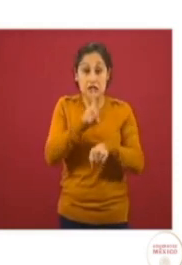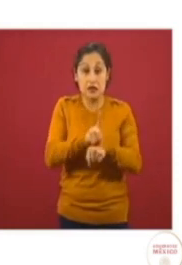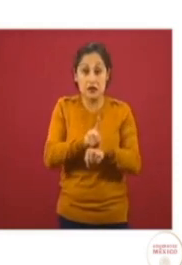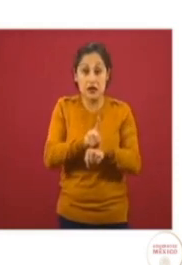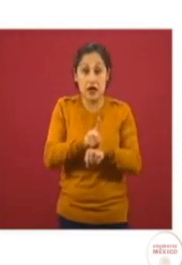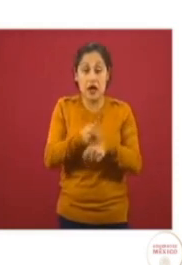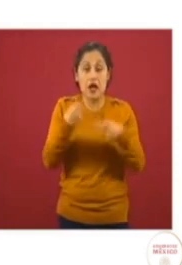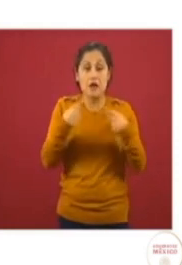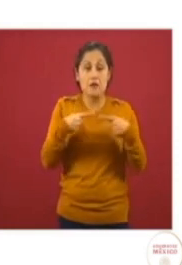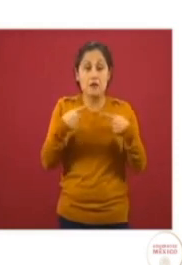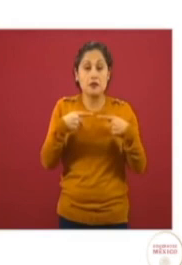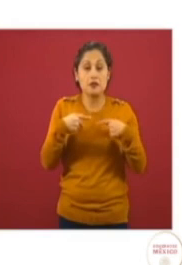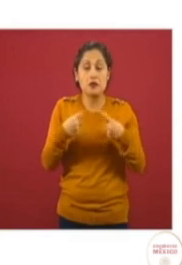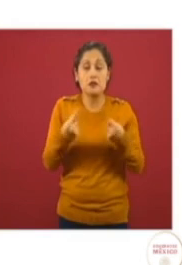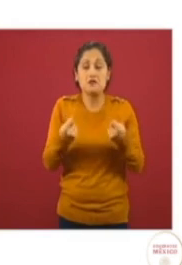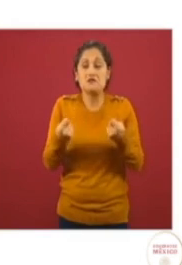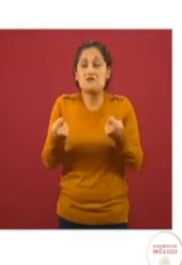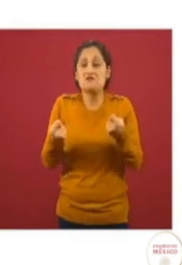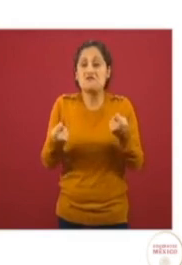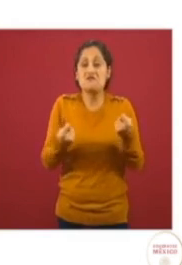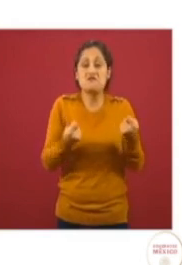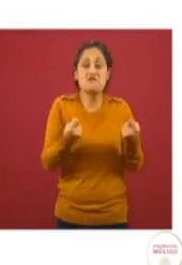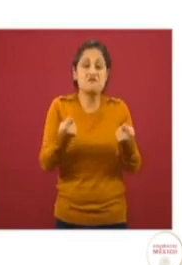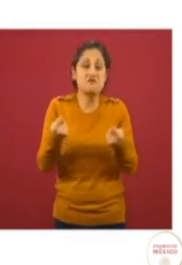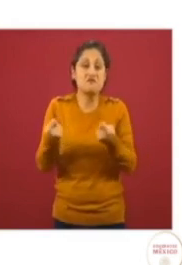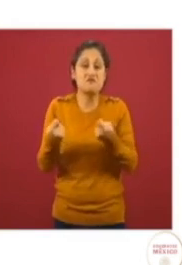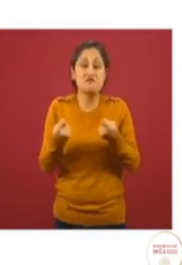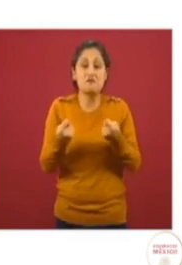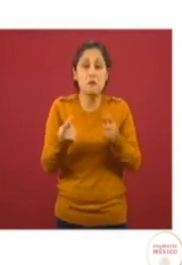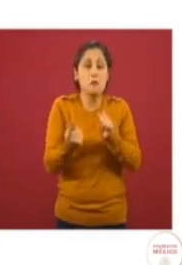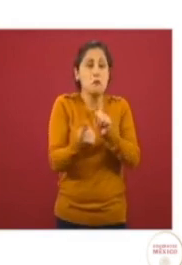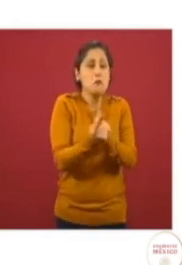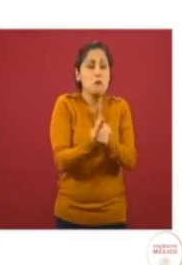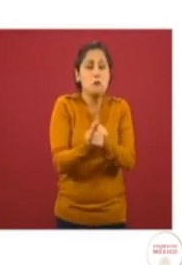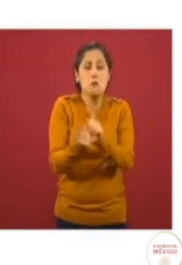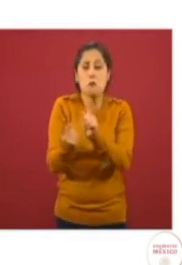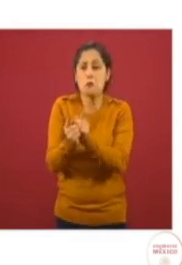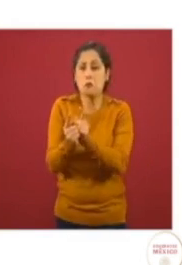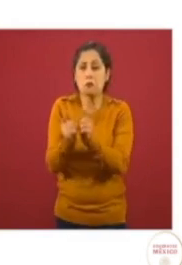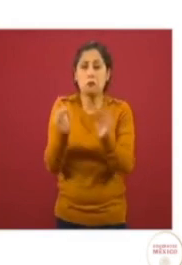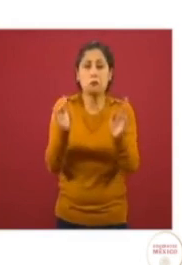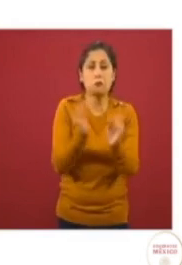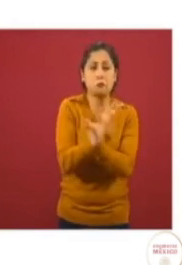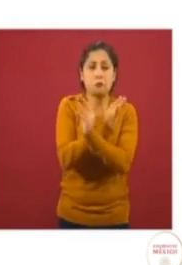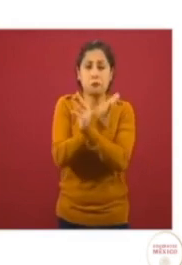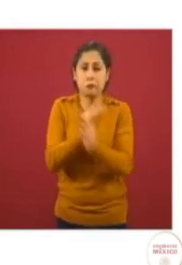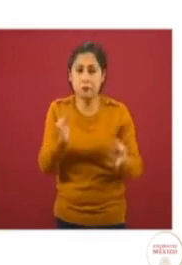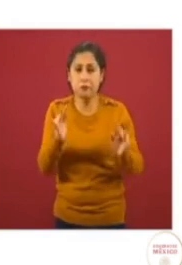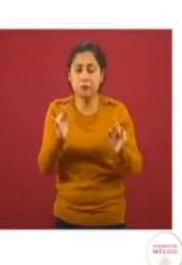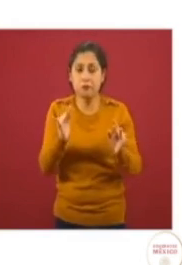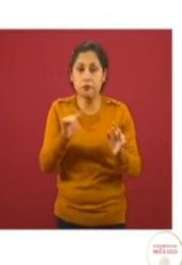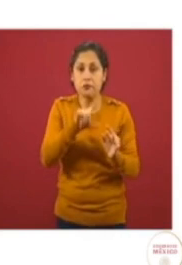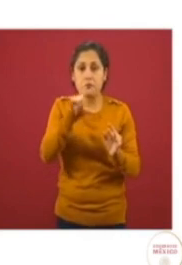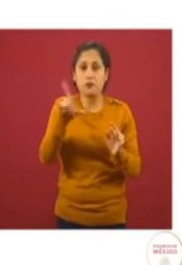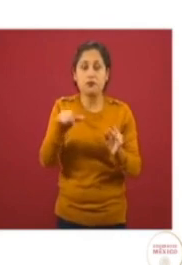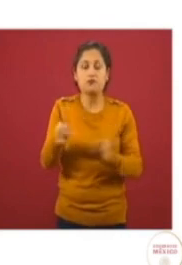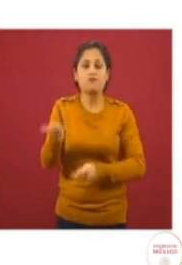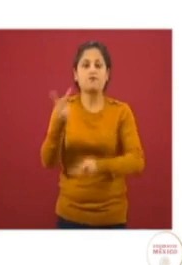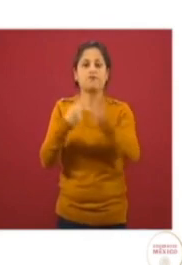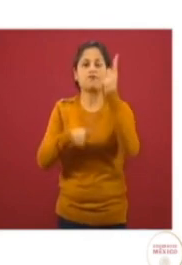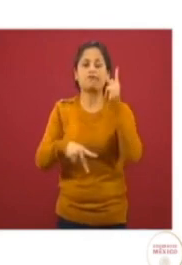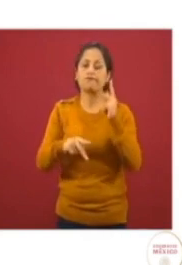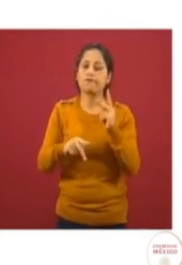relajamiento de las medidas de distanciamiento social que llevó a que se presentara este fenómeno de